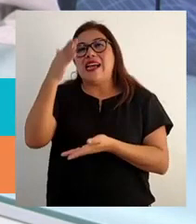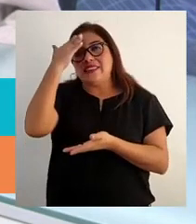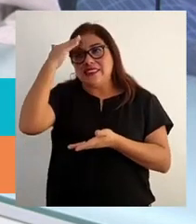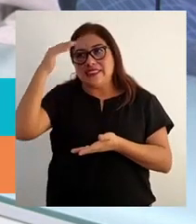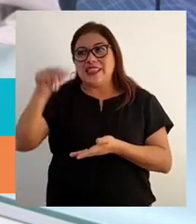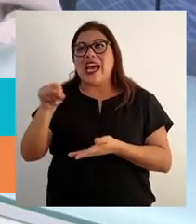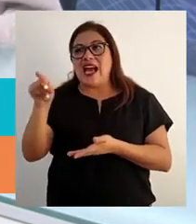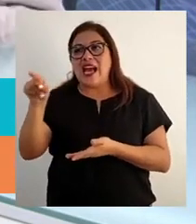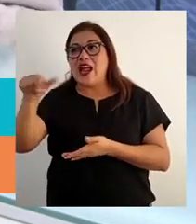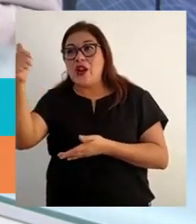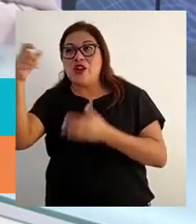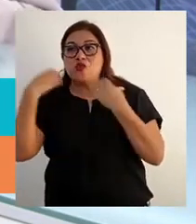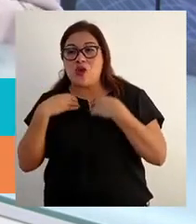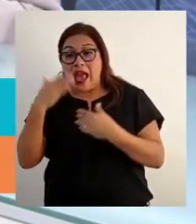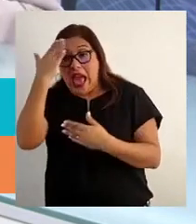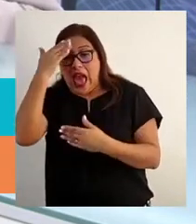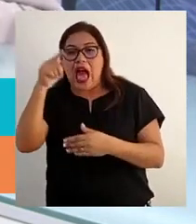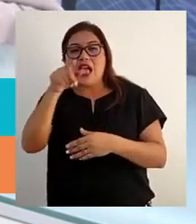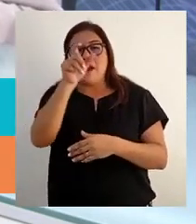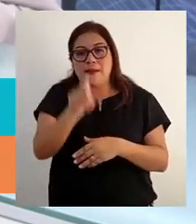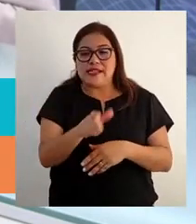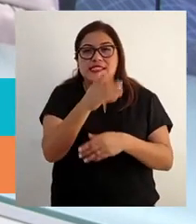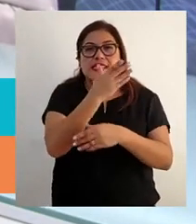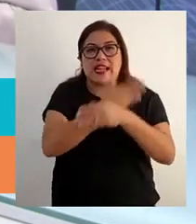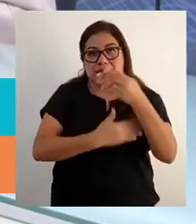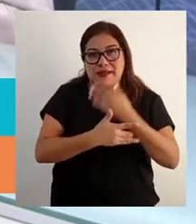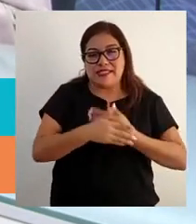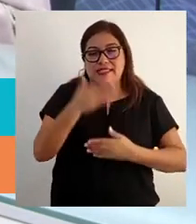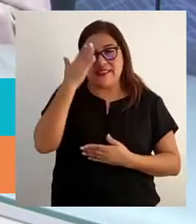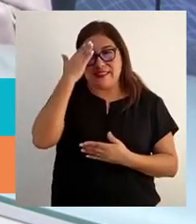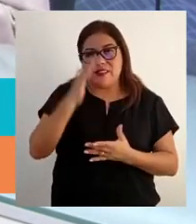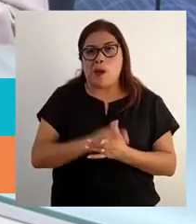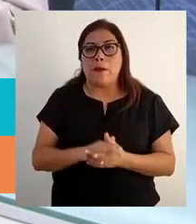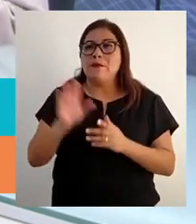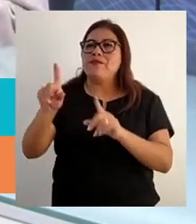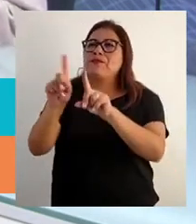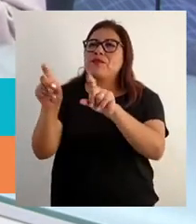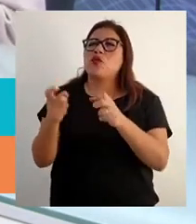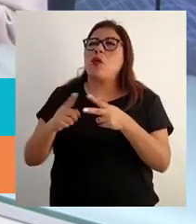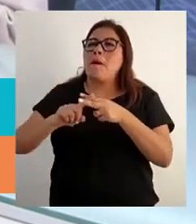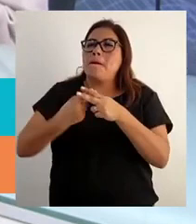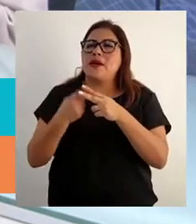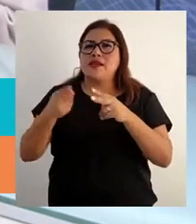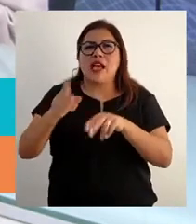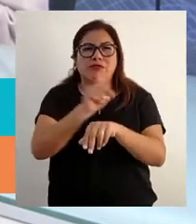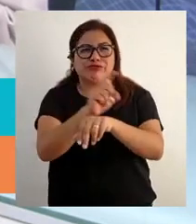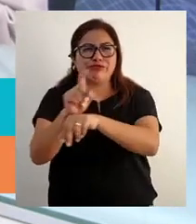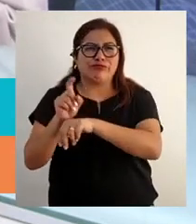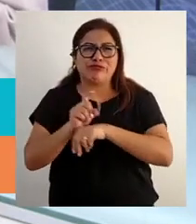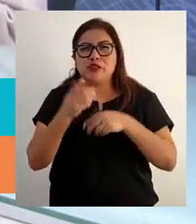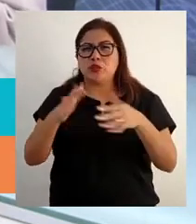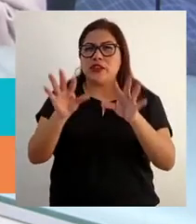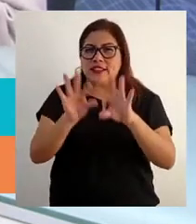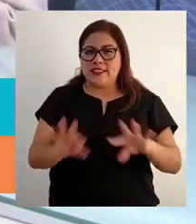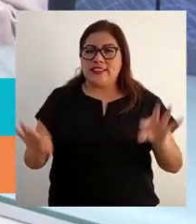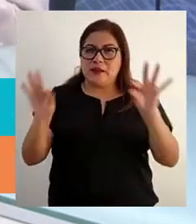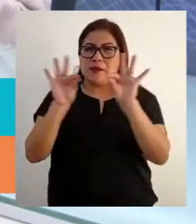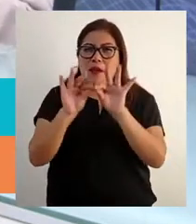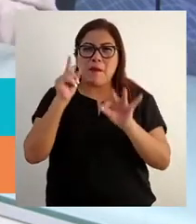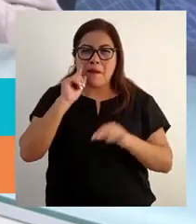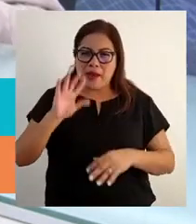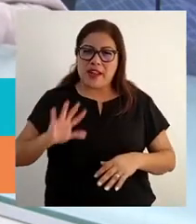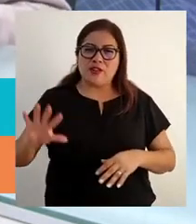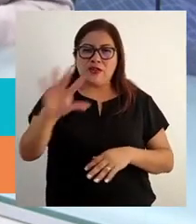preferente, sea rápida. ¿Y desde cuándo, doctora, empieza esta capacitación que es muy importante a todo el